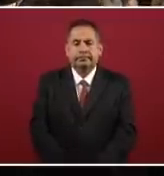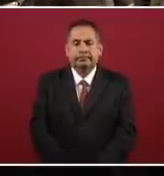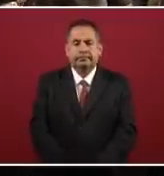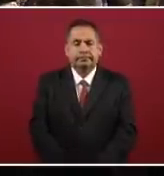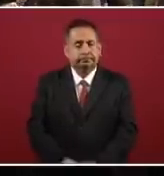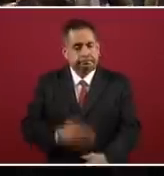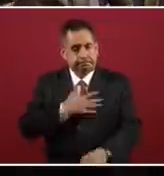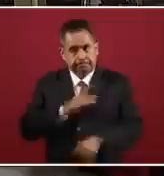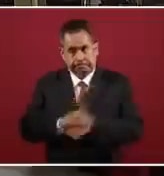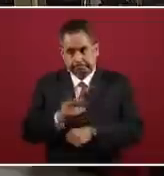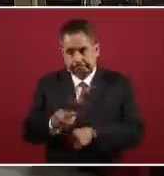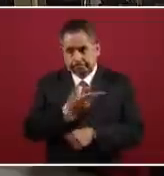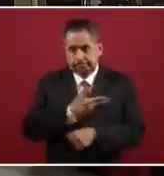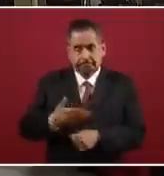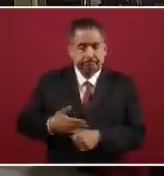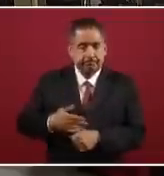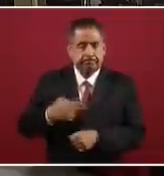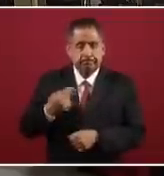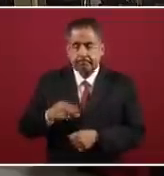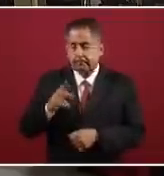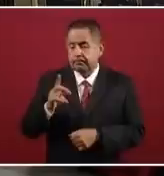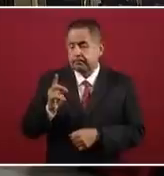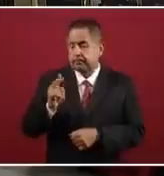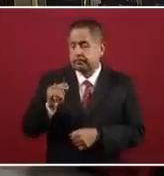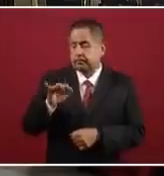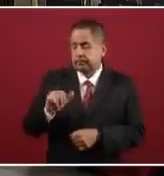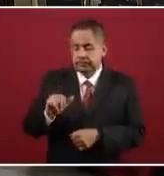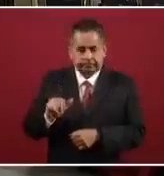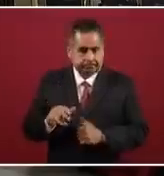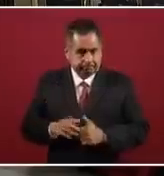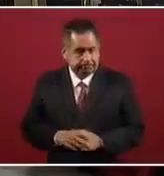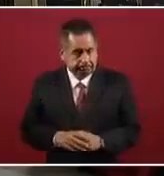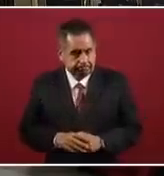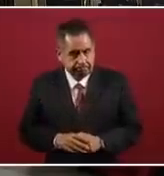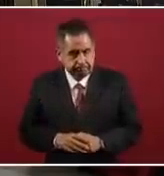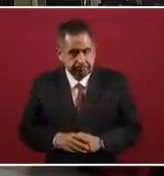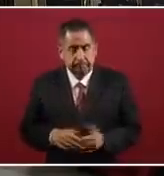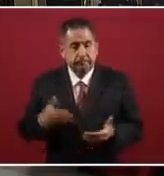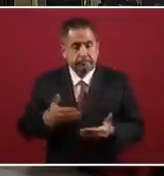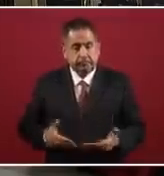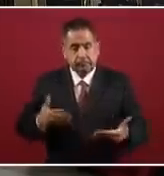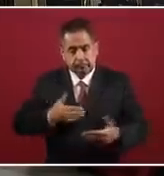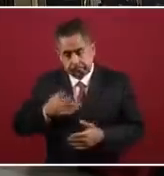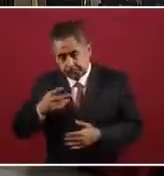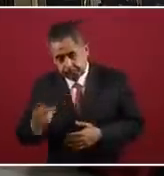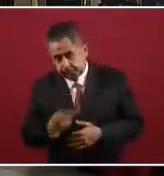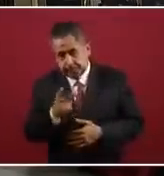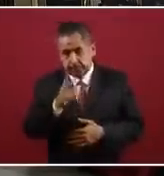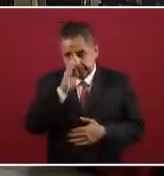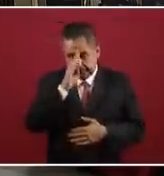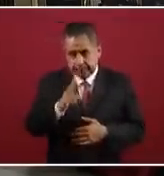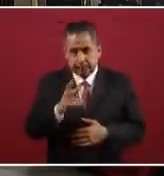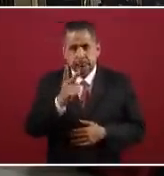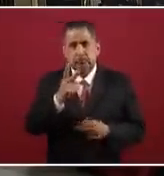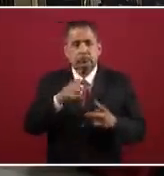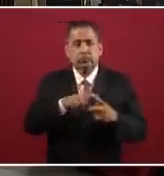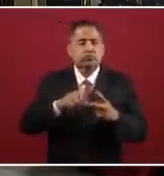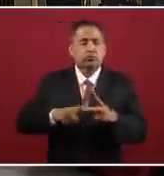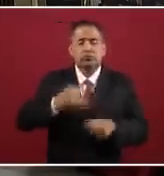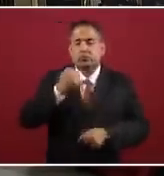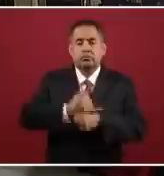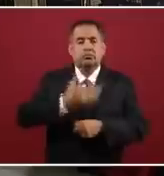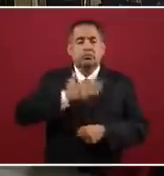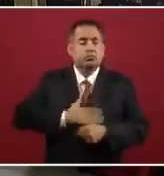Buenos días, presidente. Dunia Bazán, de Códice 21. En esta ocasión mi pregunta va enfocada a dos injusticias que ocurren